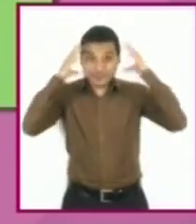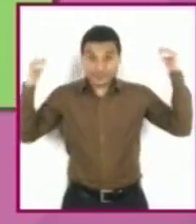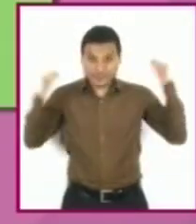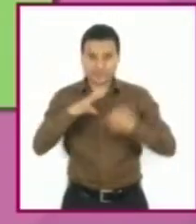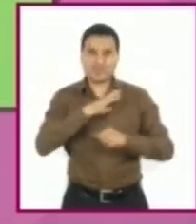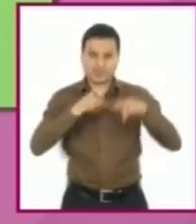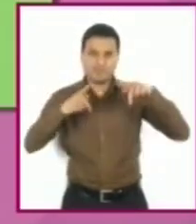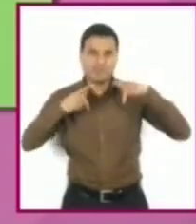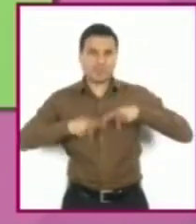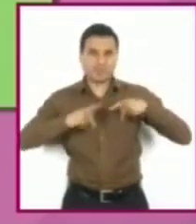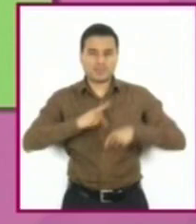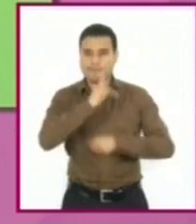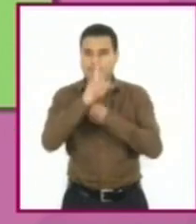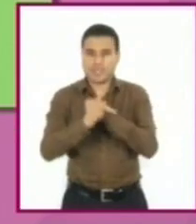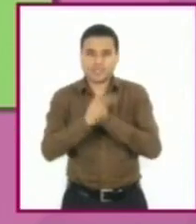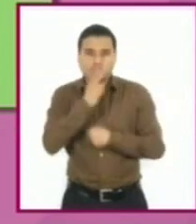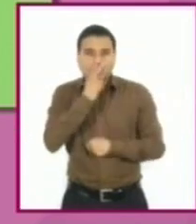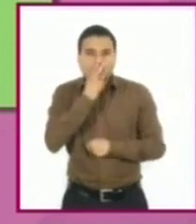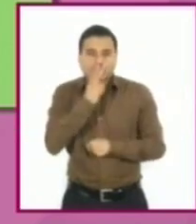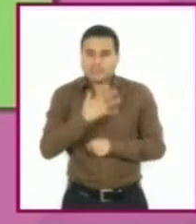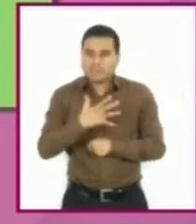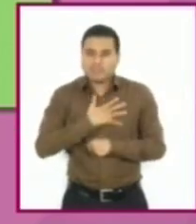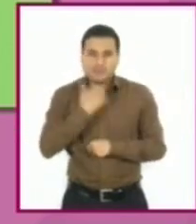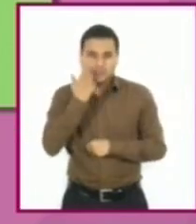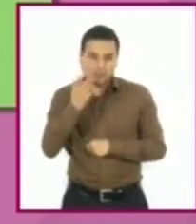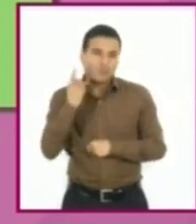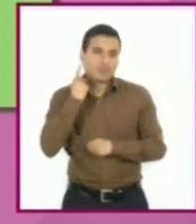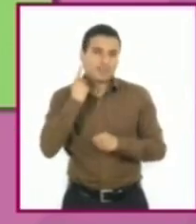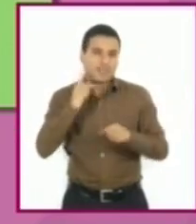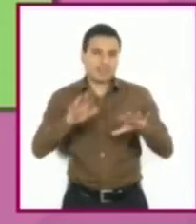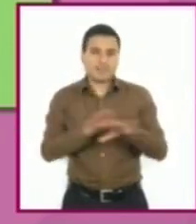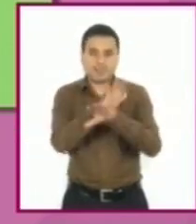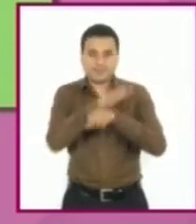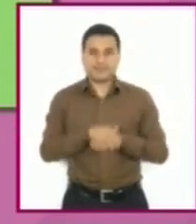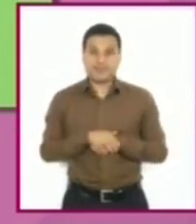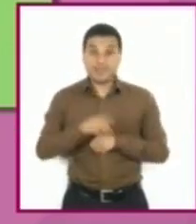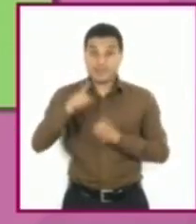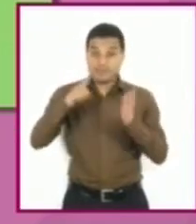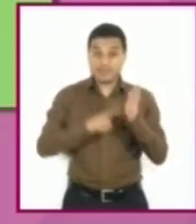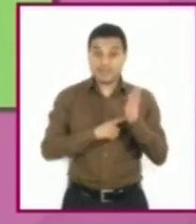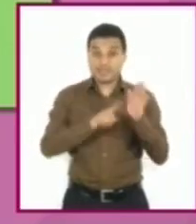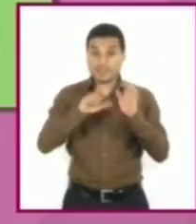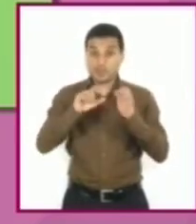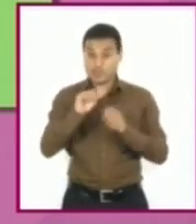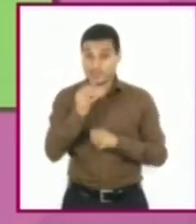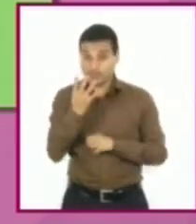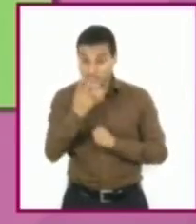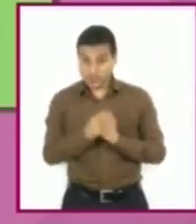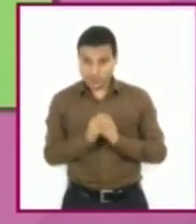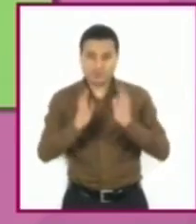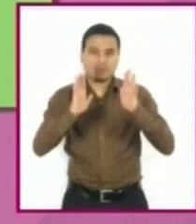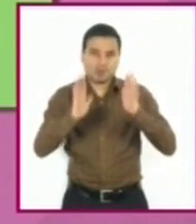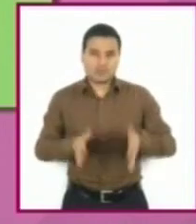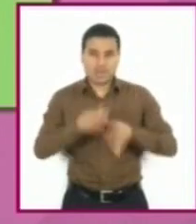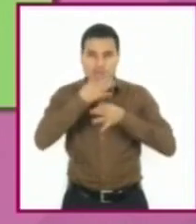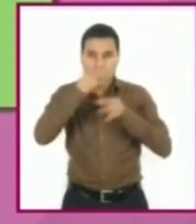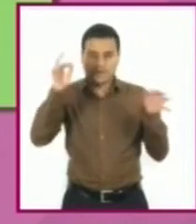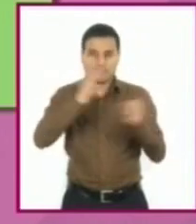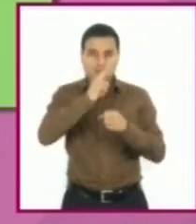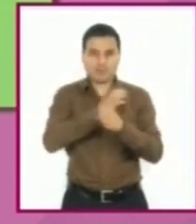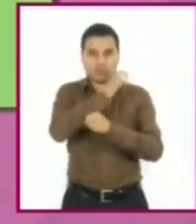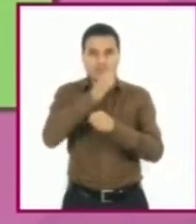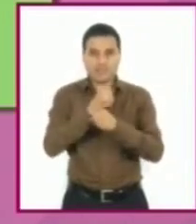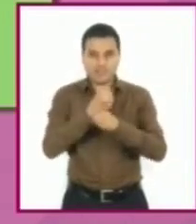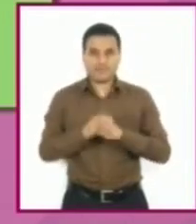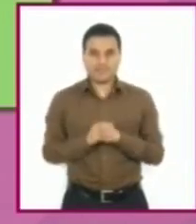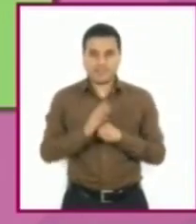patriotas, quienes buscaban la modernización política. En 1794 se proclamó la República de Batavia,